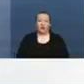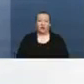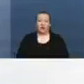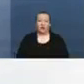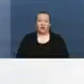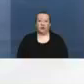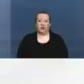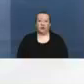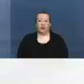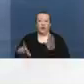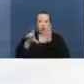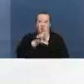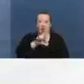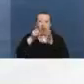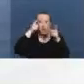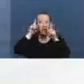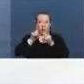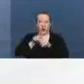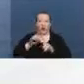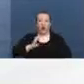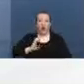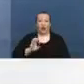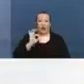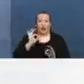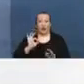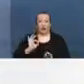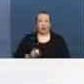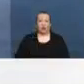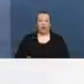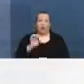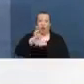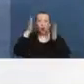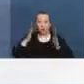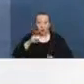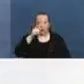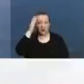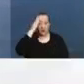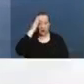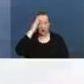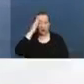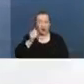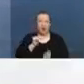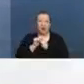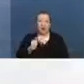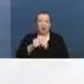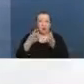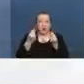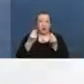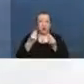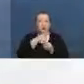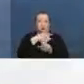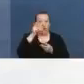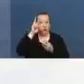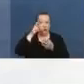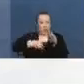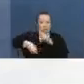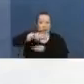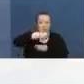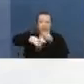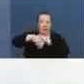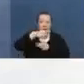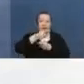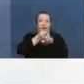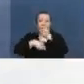ético señores ecuatorianas ecuatoriano sabemos lo que ha pasado este señor simuló la venta el traspaso de sus empresas